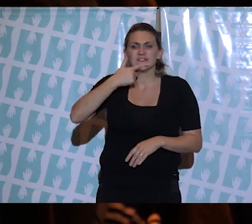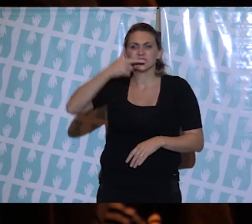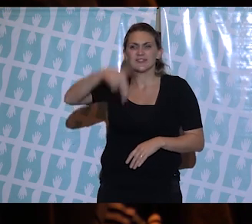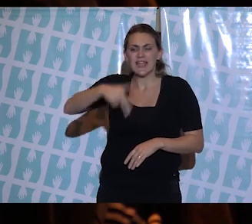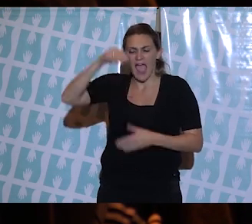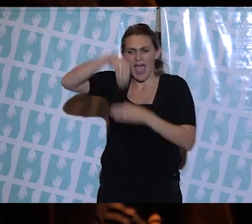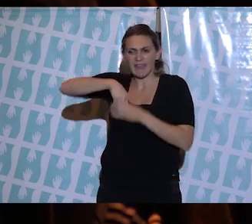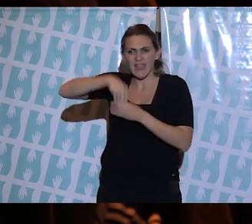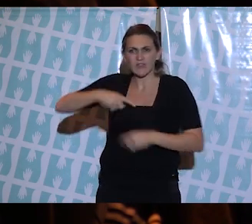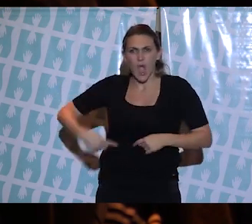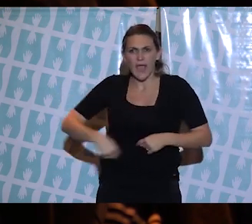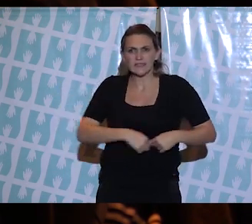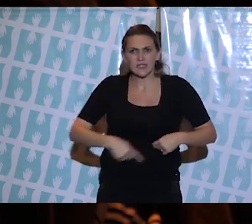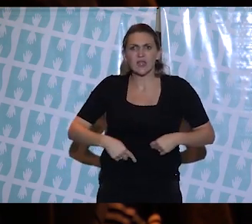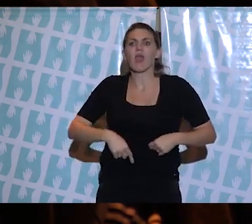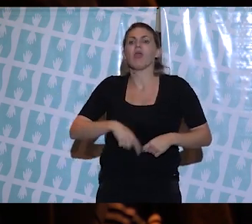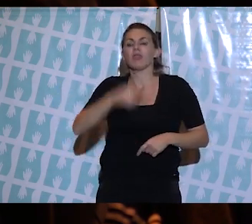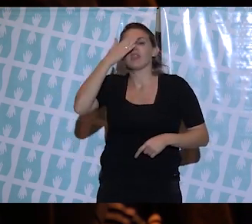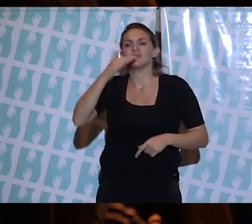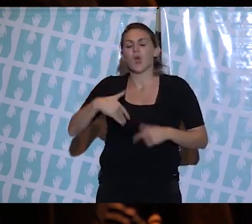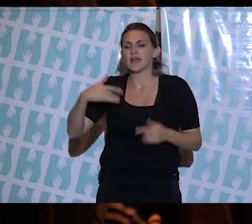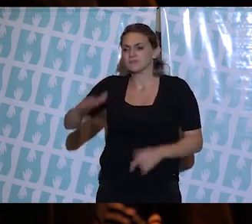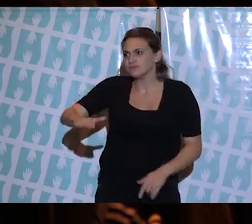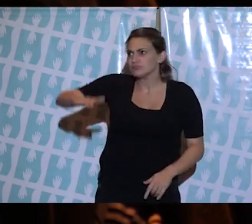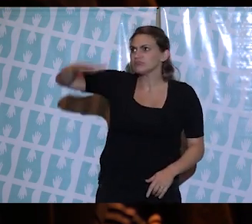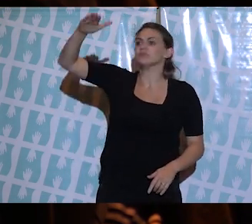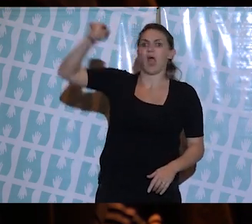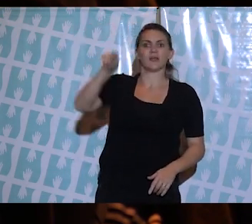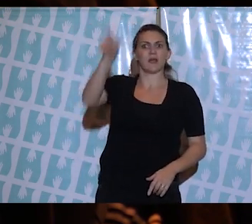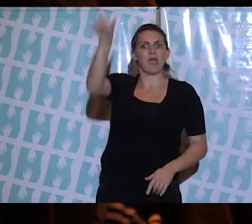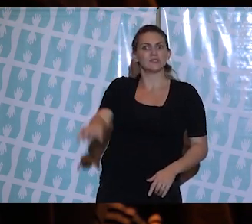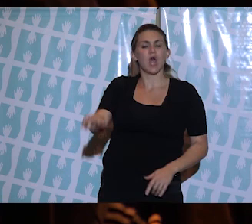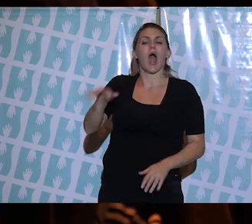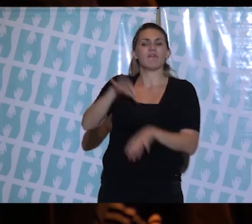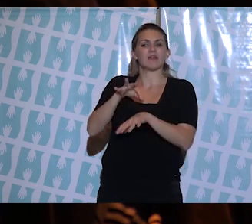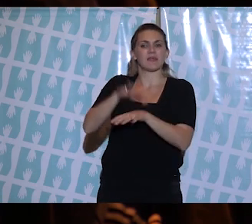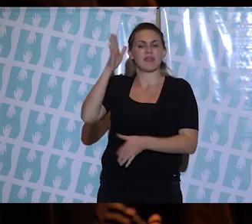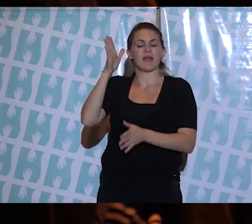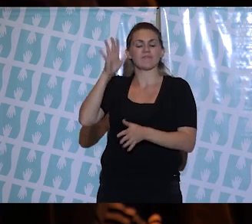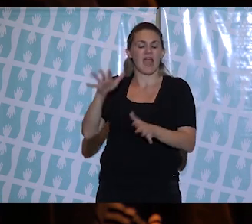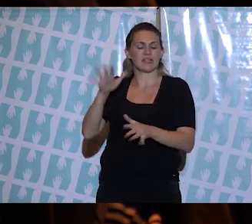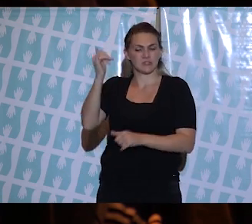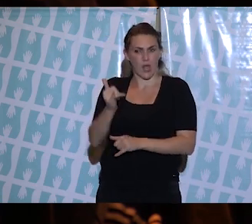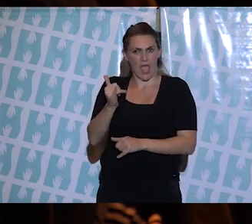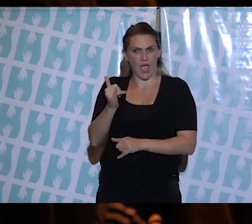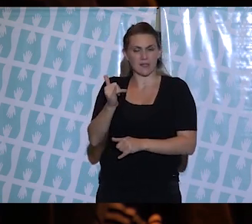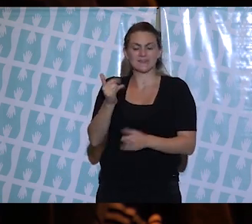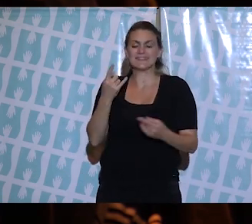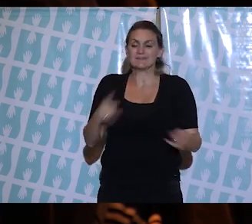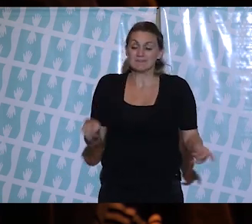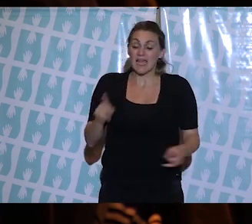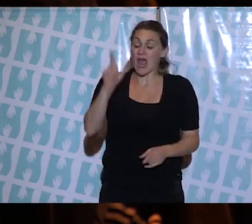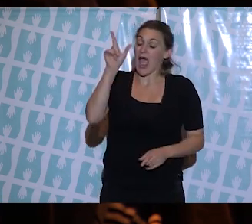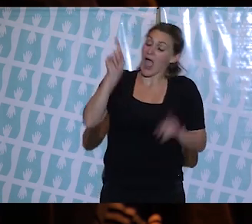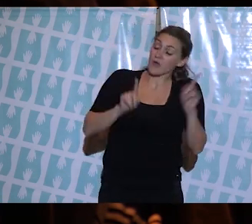intestino y después desarrolló enfermedad de Parkinson. Lo que ocurre es que hay quienes critican esto porque las técnicas